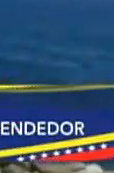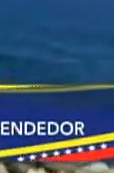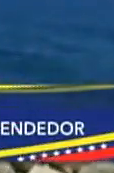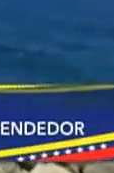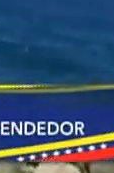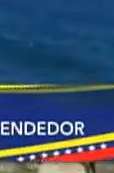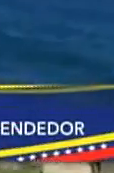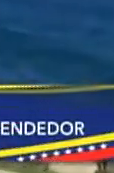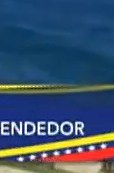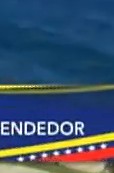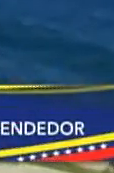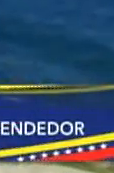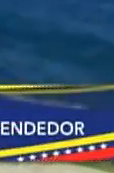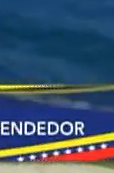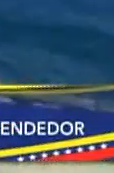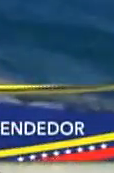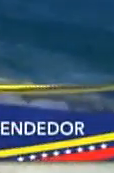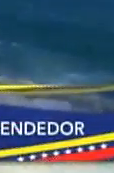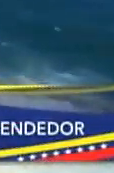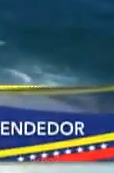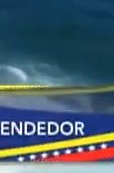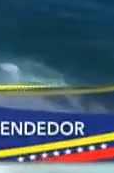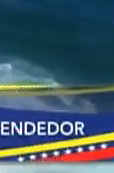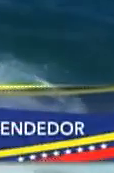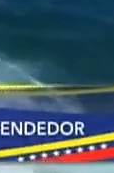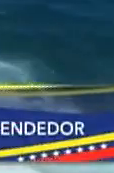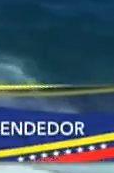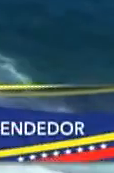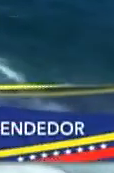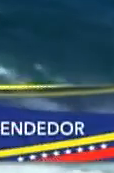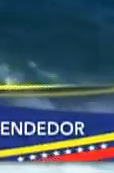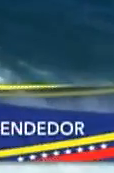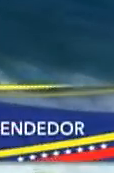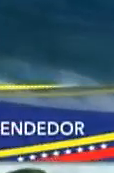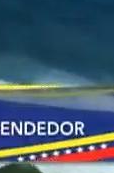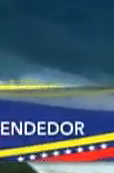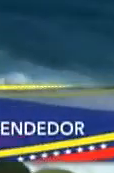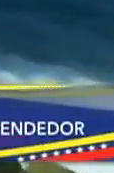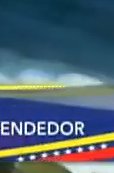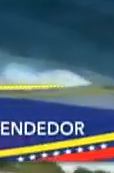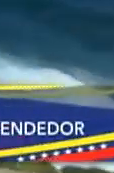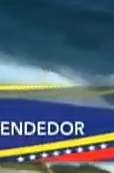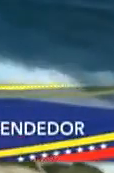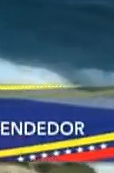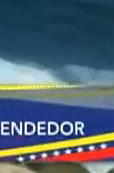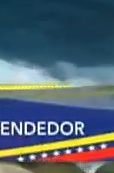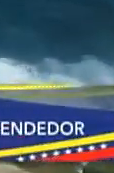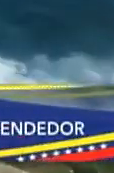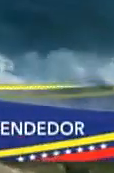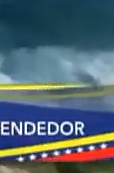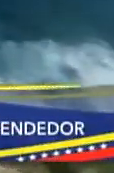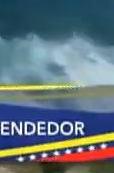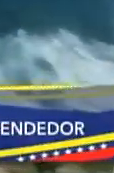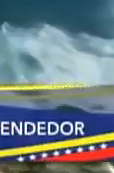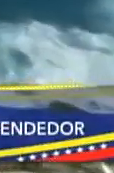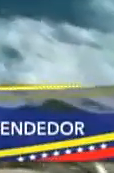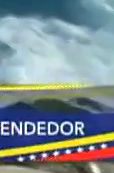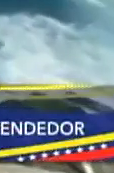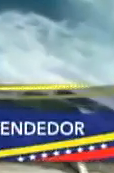este apoyo a las iniciativas creadoras del pueblo venezolano. En relación a este tema, el presidente de la República destacó